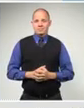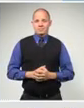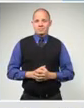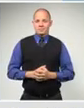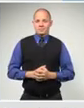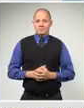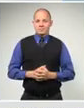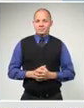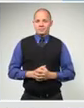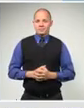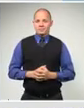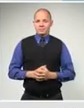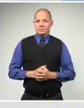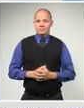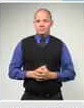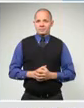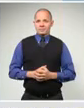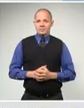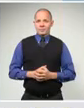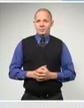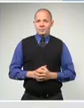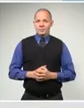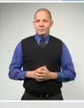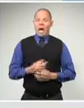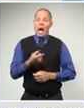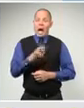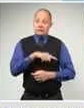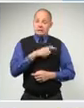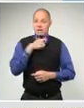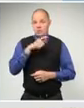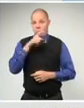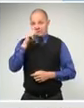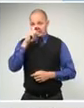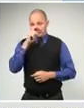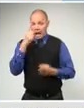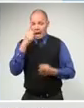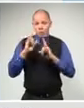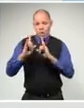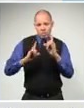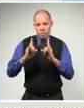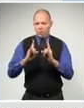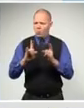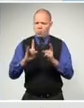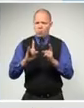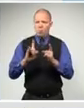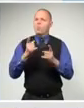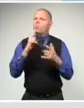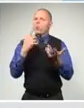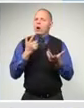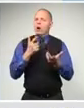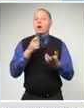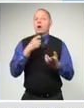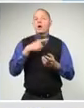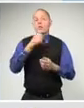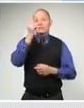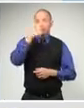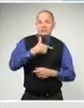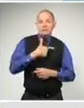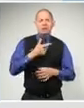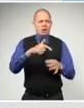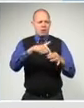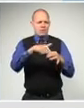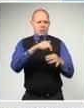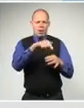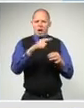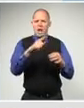ayer. No se reportaron casos pediátricos, ni Ciego de Ávila, ni el municipio especial Isla de la